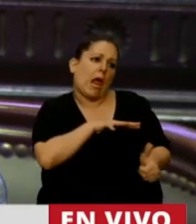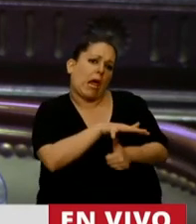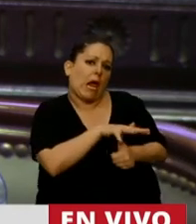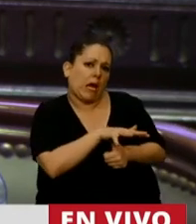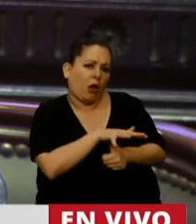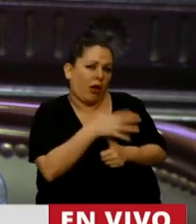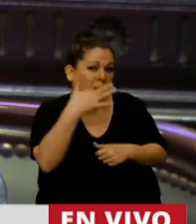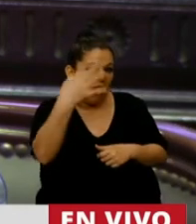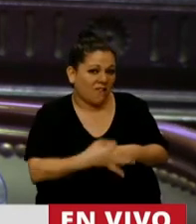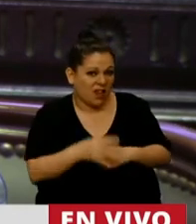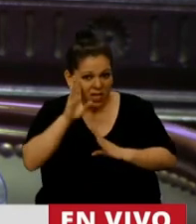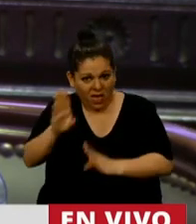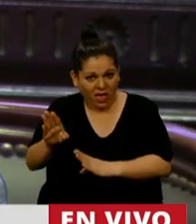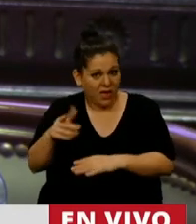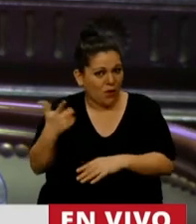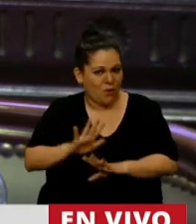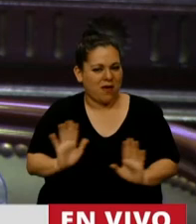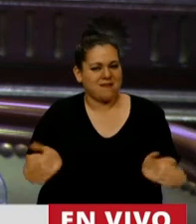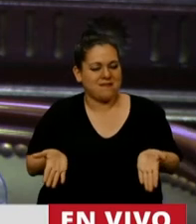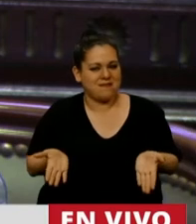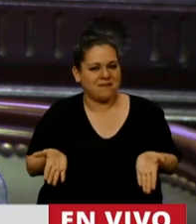aspecto, no.